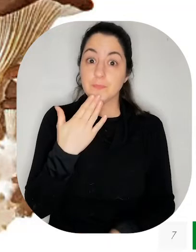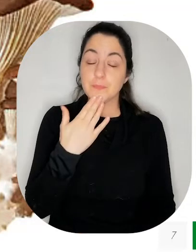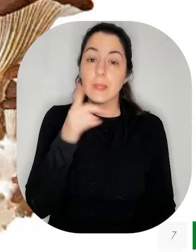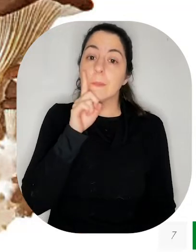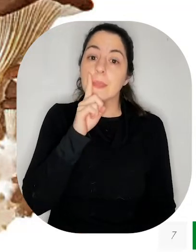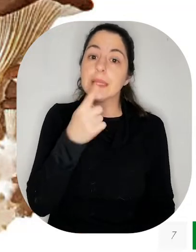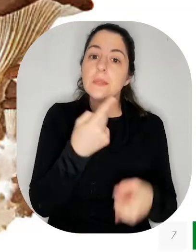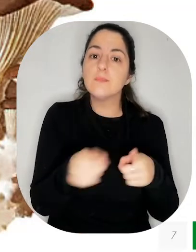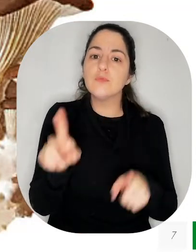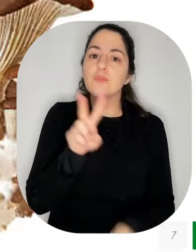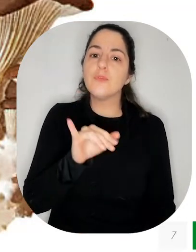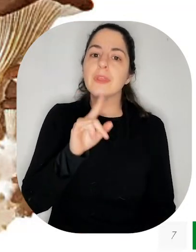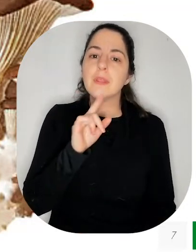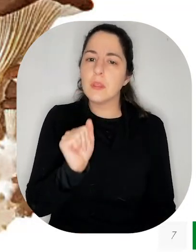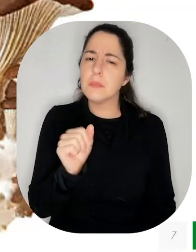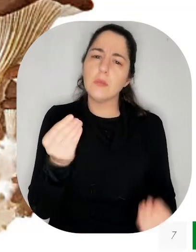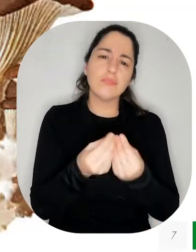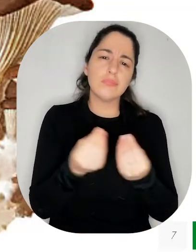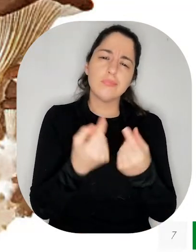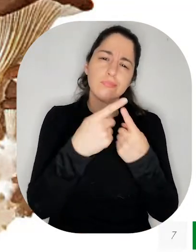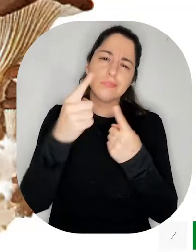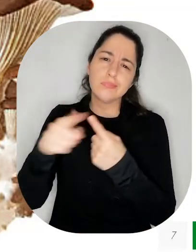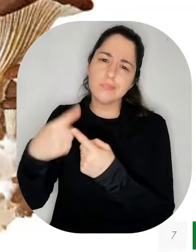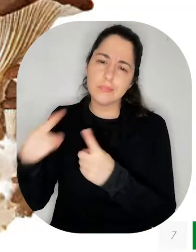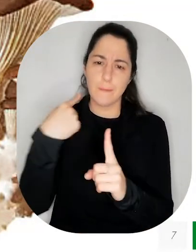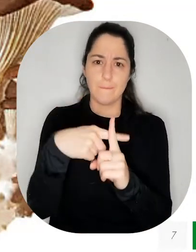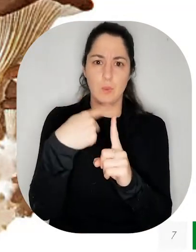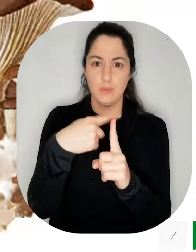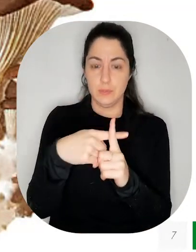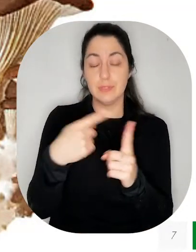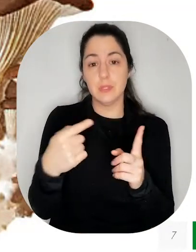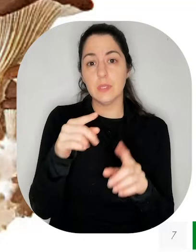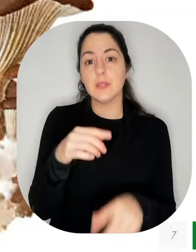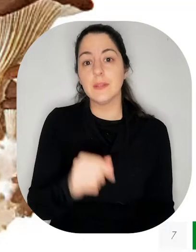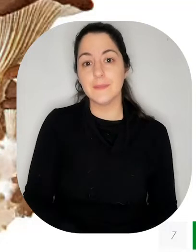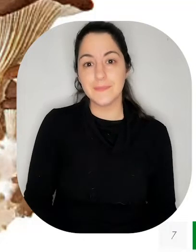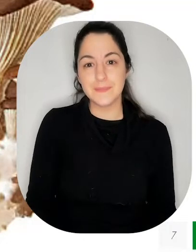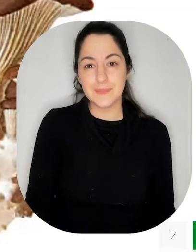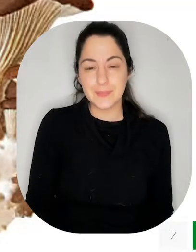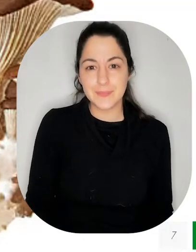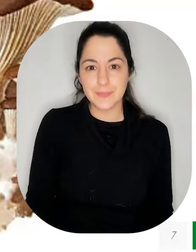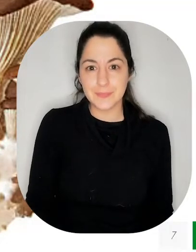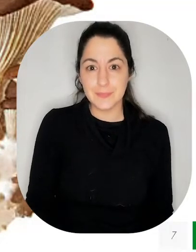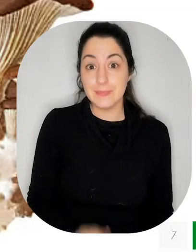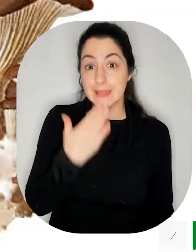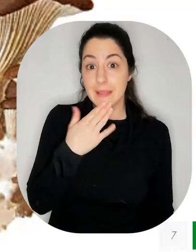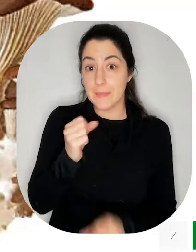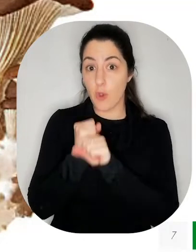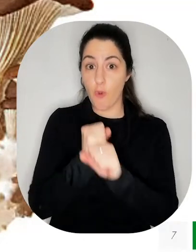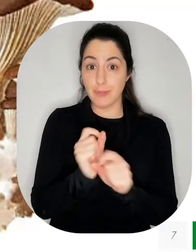Tiene ergosterol, que es un precursor de la vitamina D, pero en sí mismo tiene muchísimas propiedades antioxidantes y antiinflamatorias,